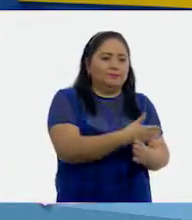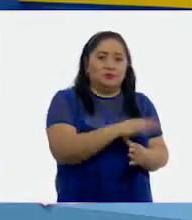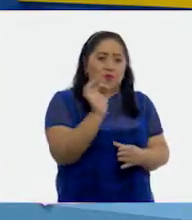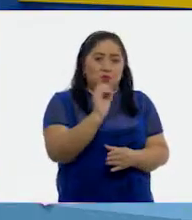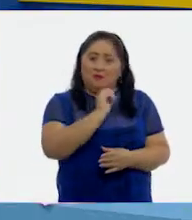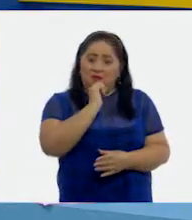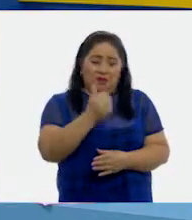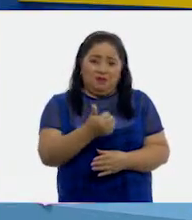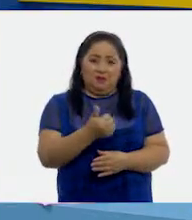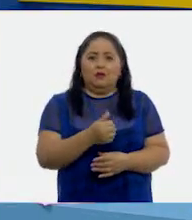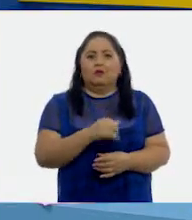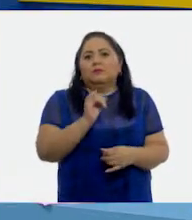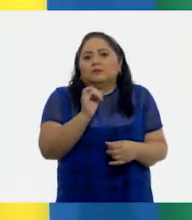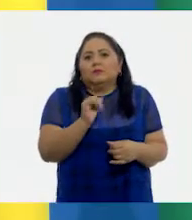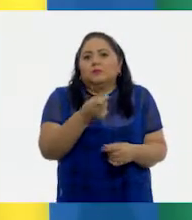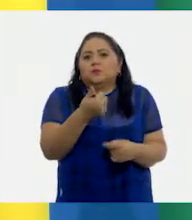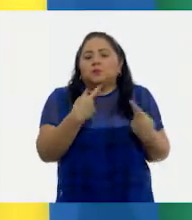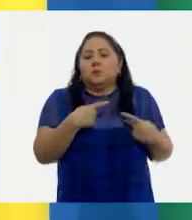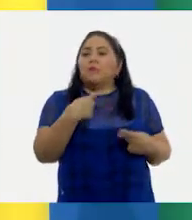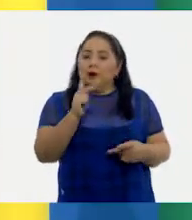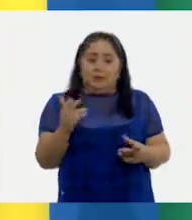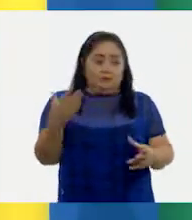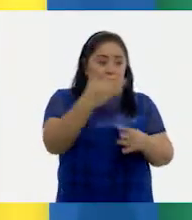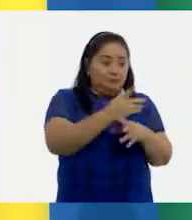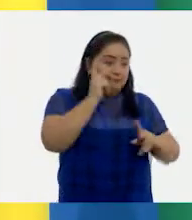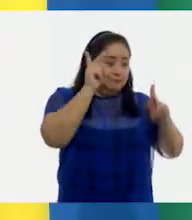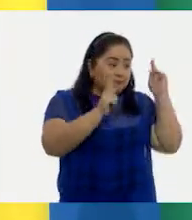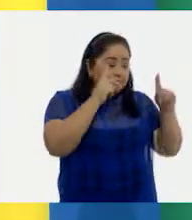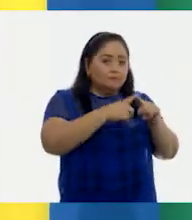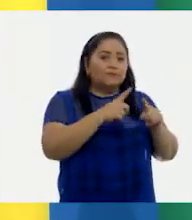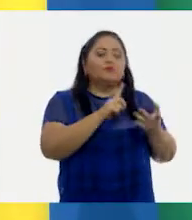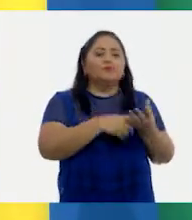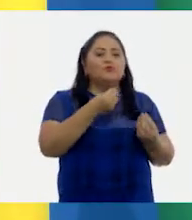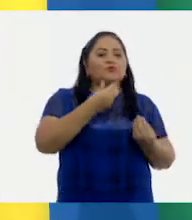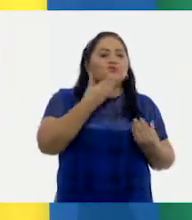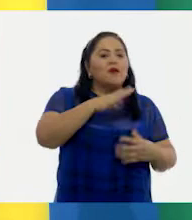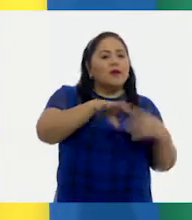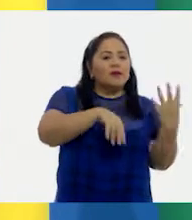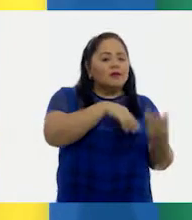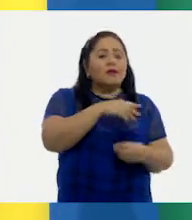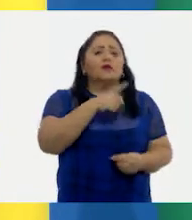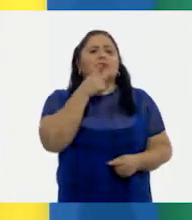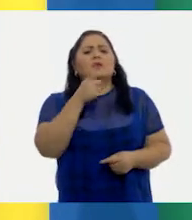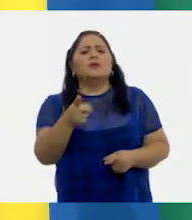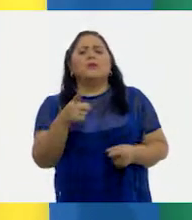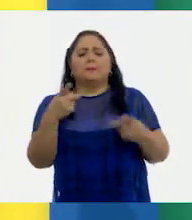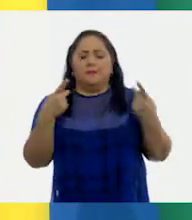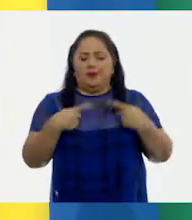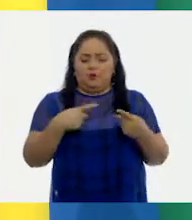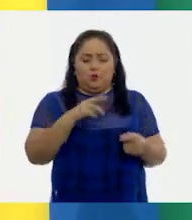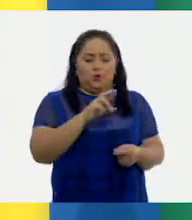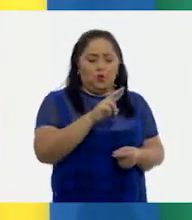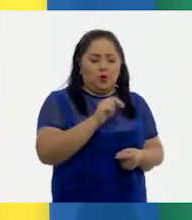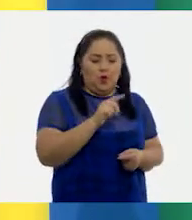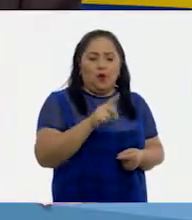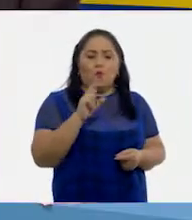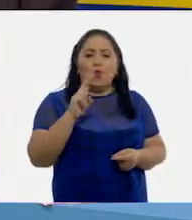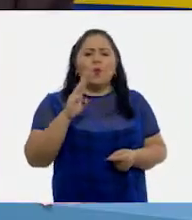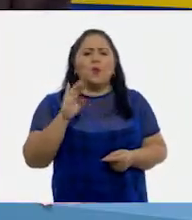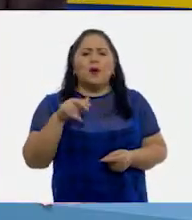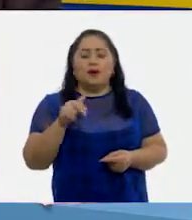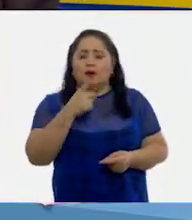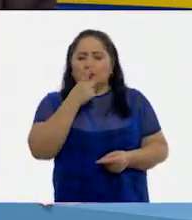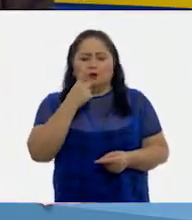acudieran a estos. ¿Qué otras diferencias relevantes hay entre la población rural y la población urbana? Fíjate,